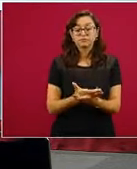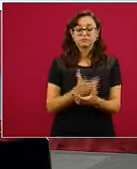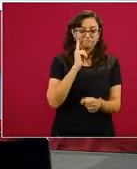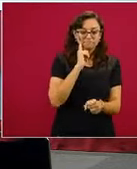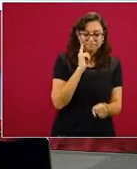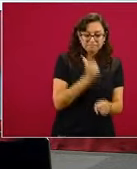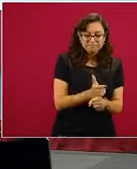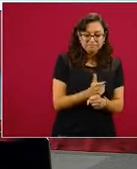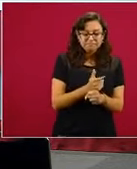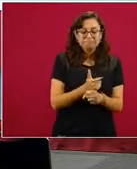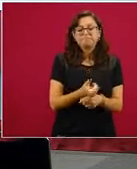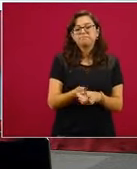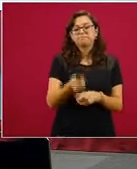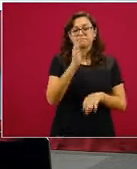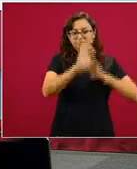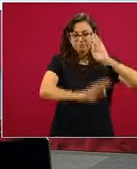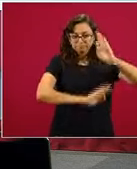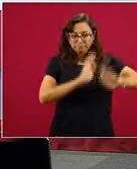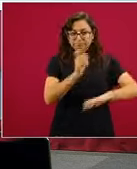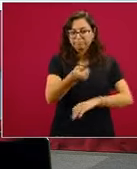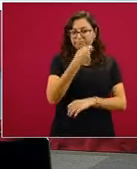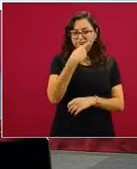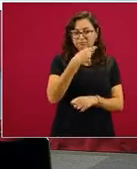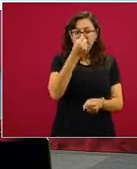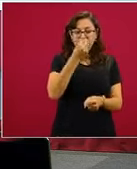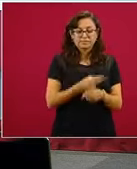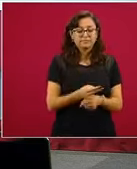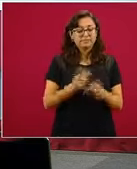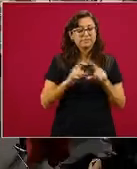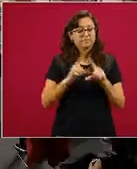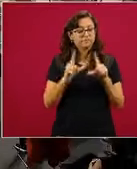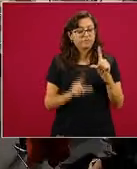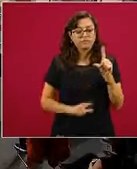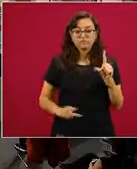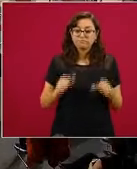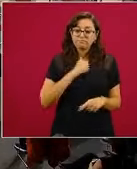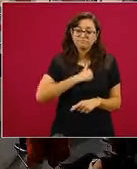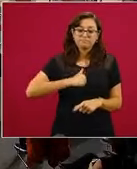y el tratamiento oportuno. Lamentablemente en México, cuando